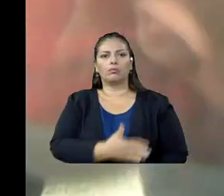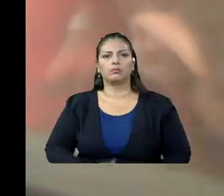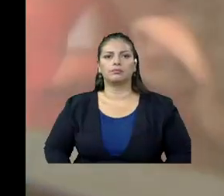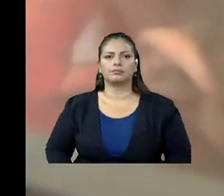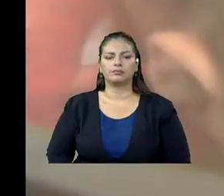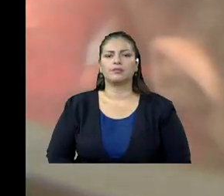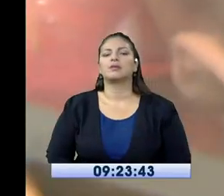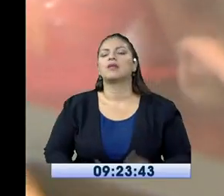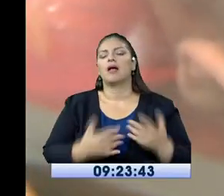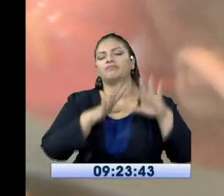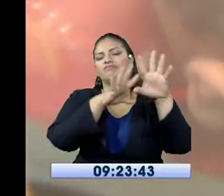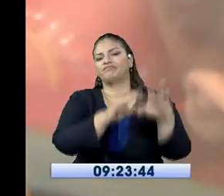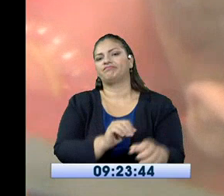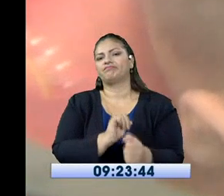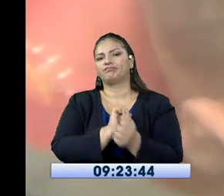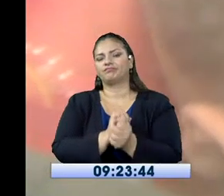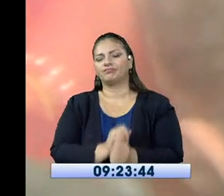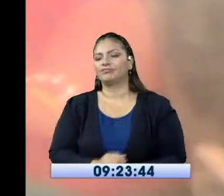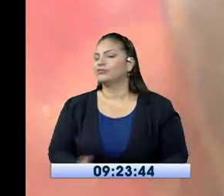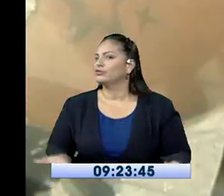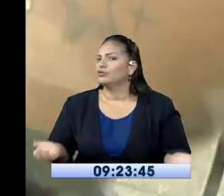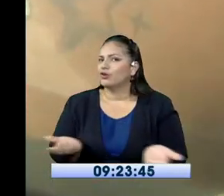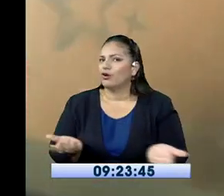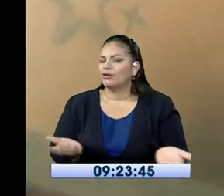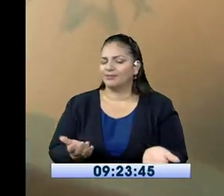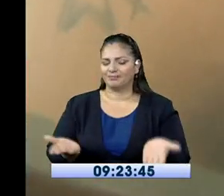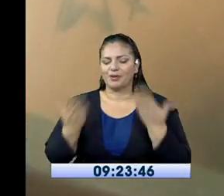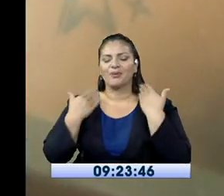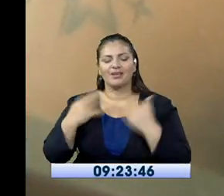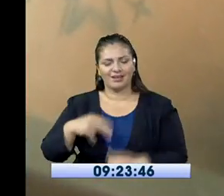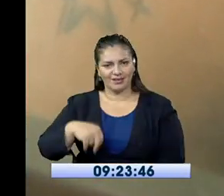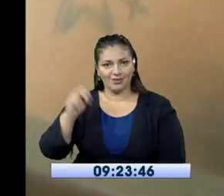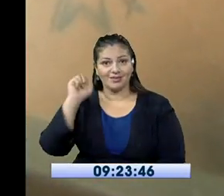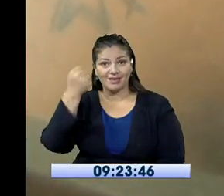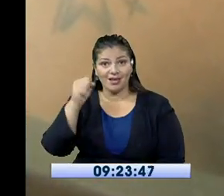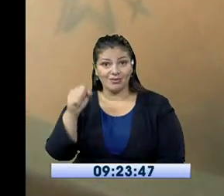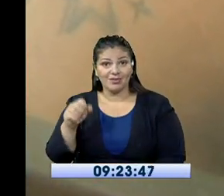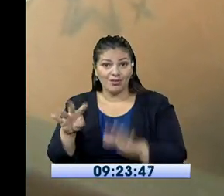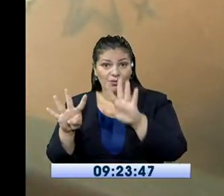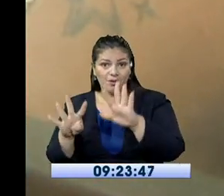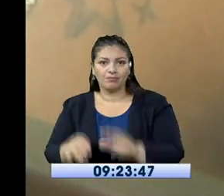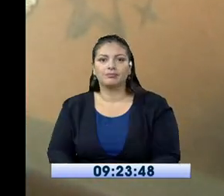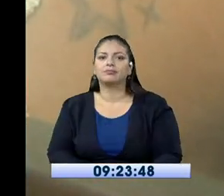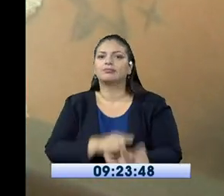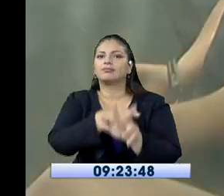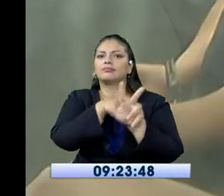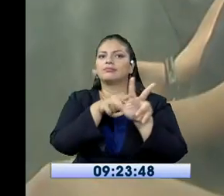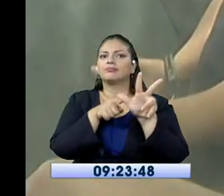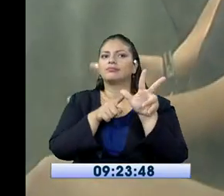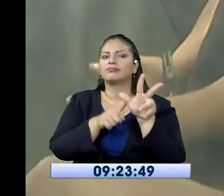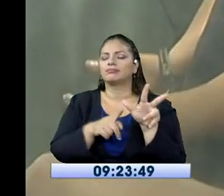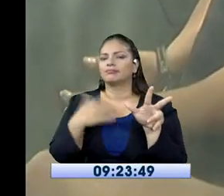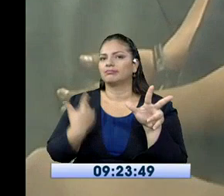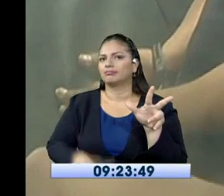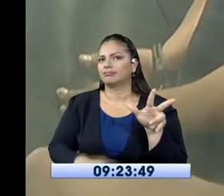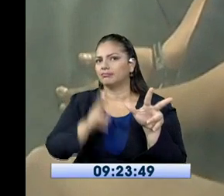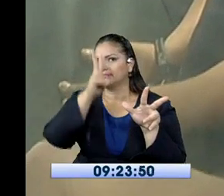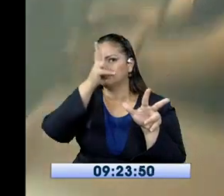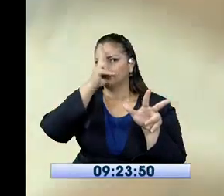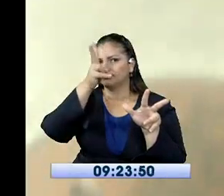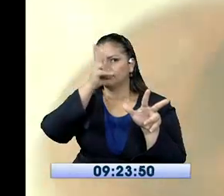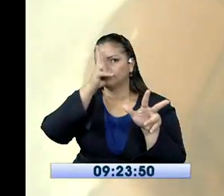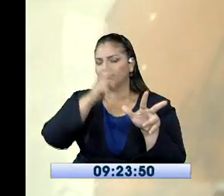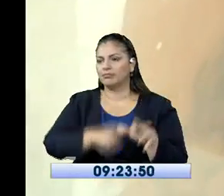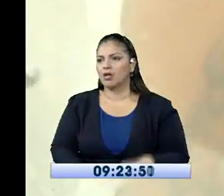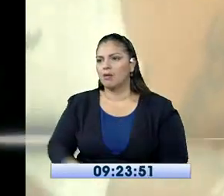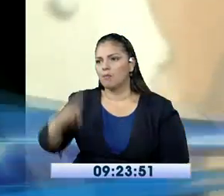Las capturas se realizaron en un sector de la ciudadela Sauces 9, en el norte de Guayaquil, donde estos tres sujetos trataron de evadir